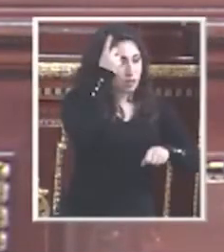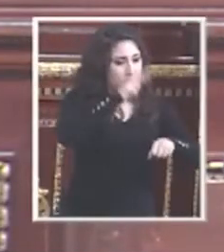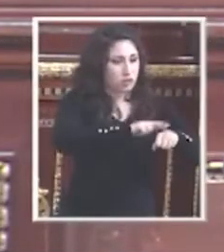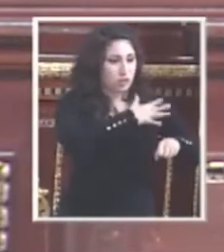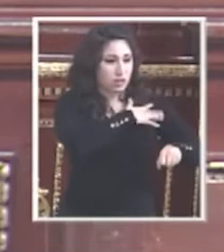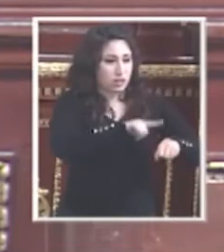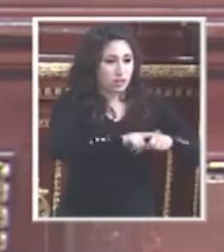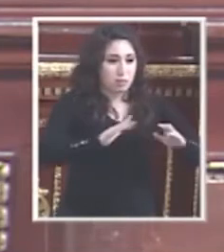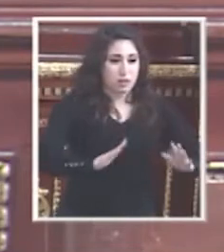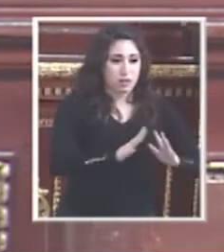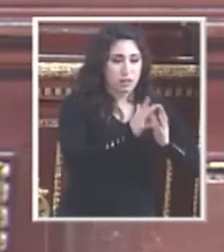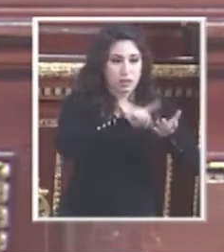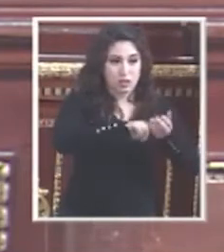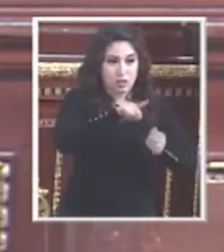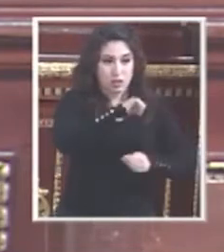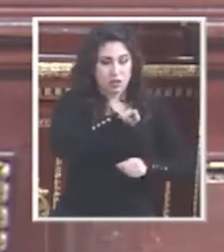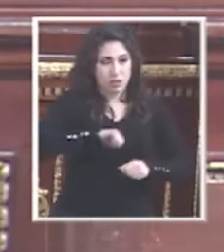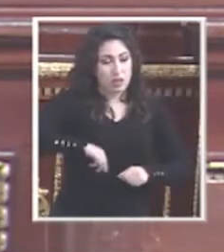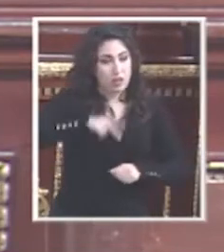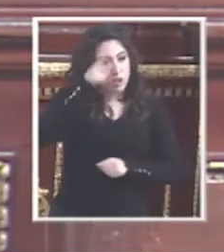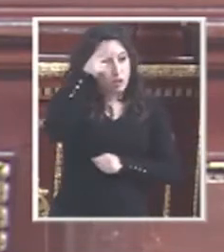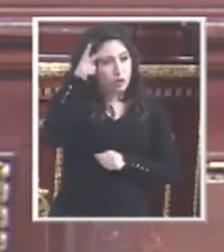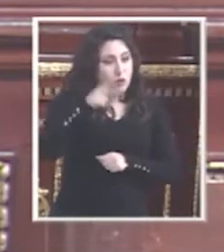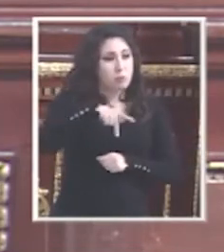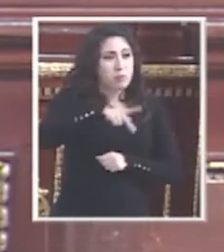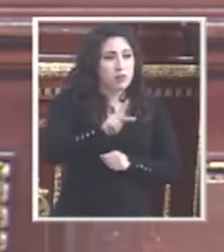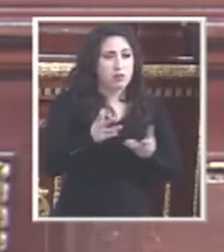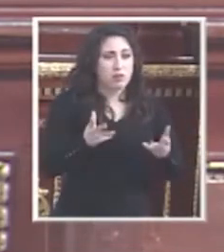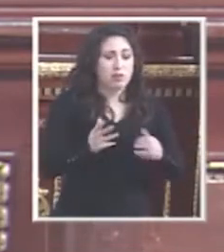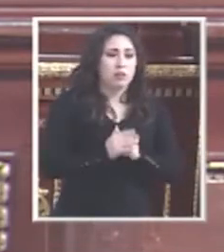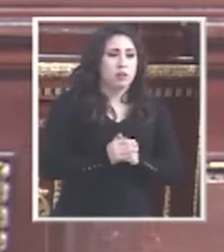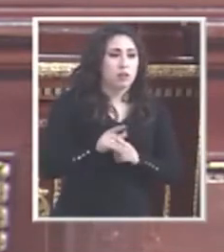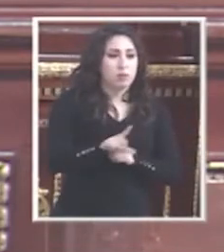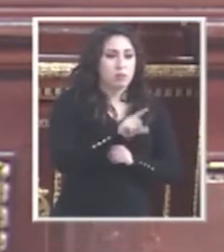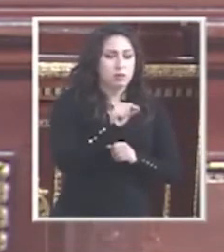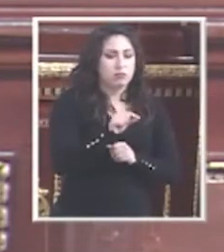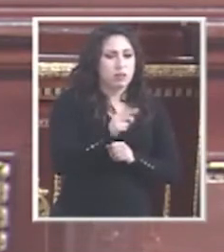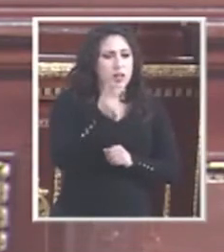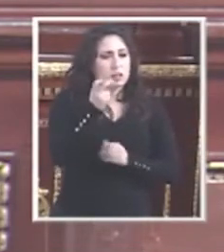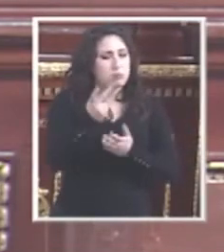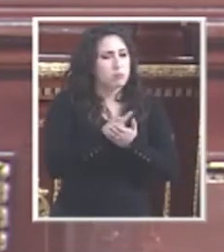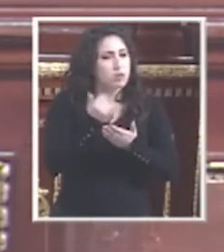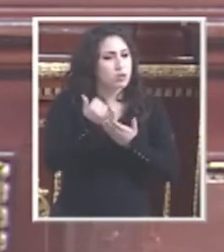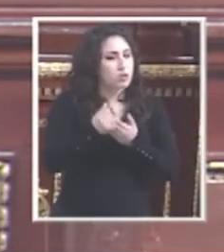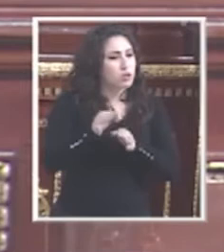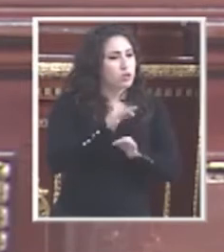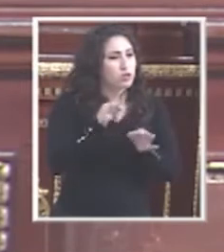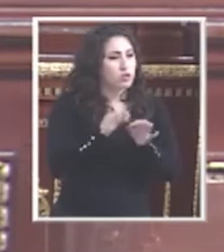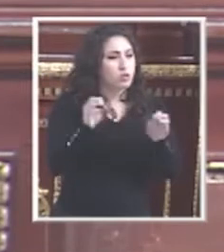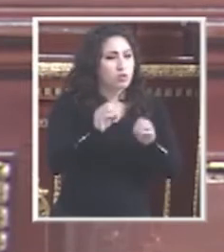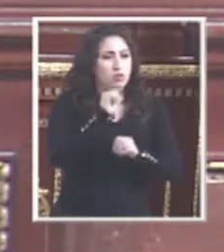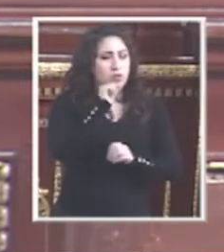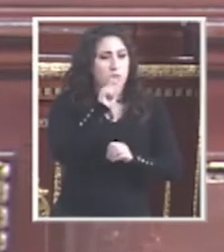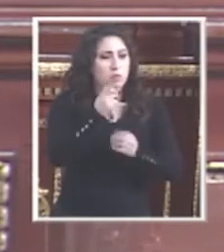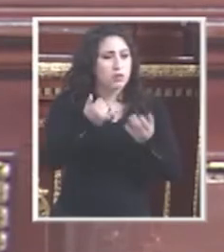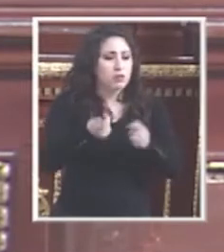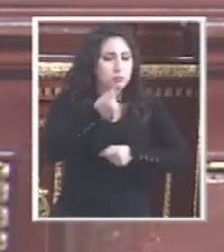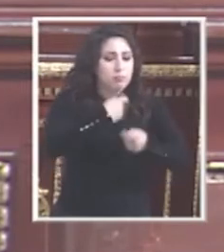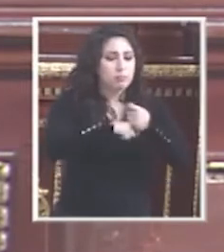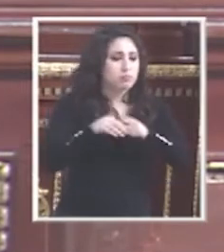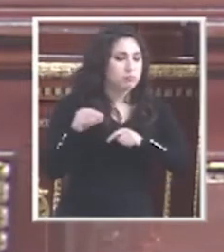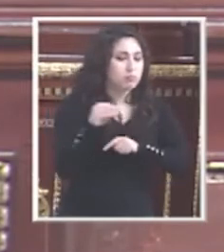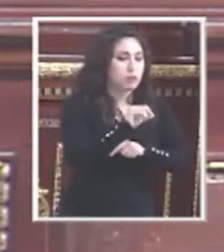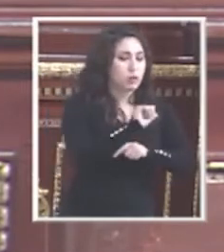Alcaldía Miguel Hidalgo. Sin embargo, a la larga no fue ejecutado y además fue reemplazado por otro